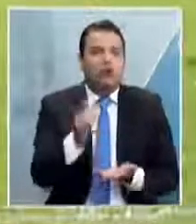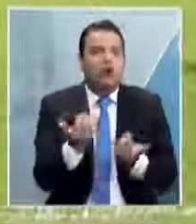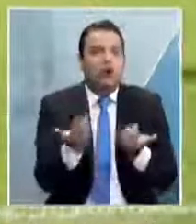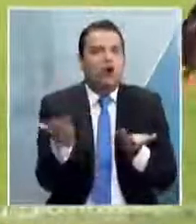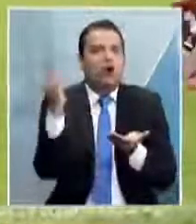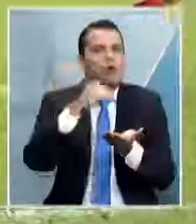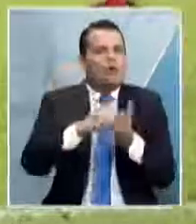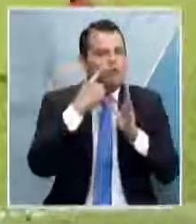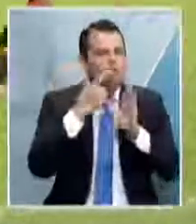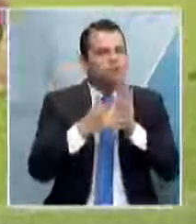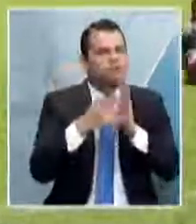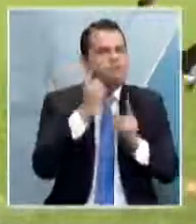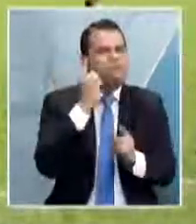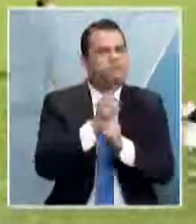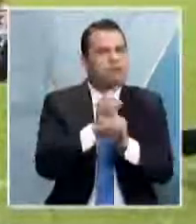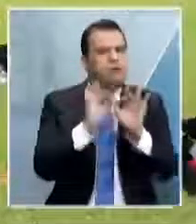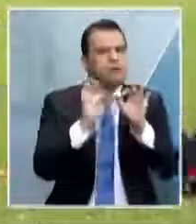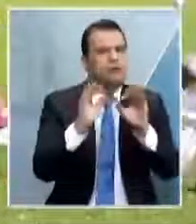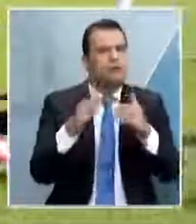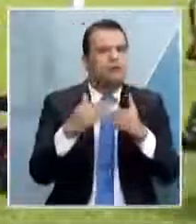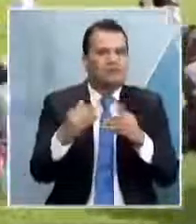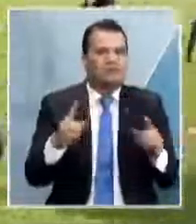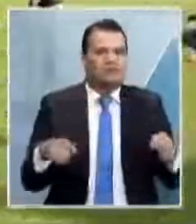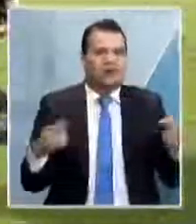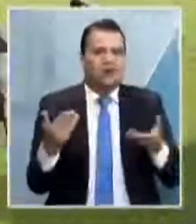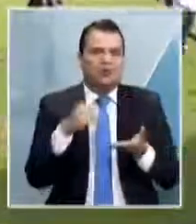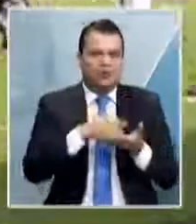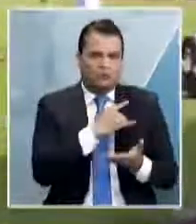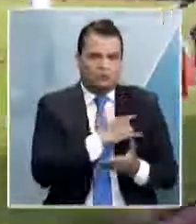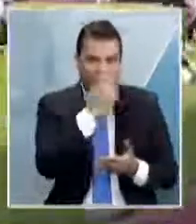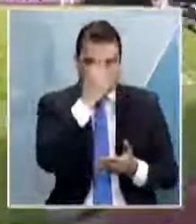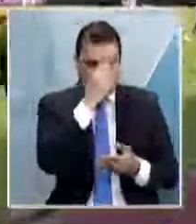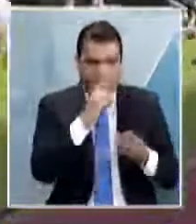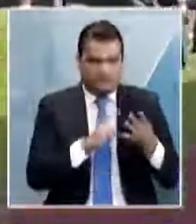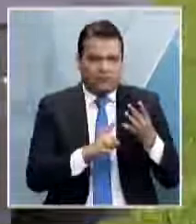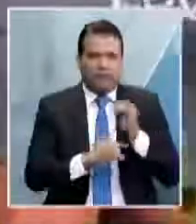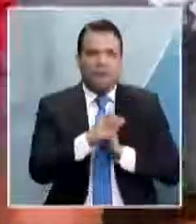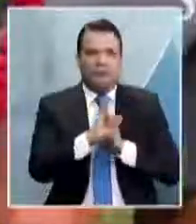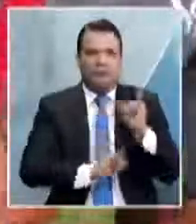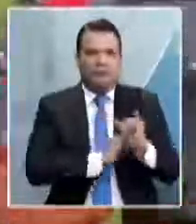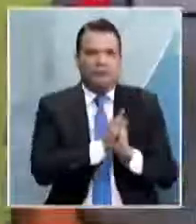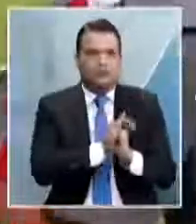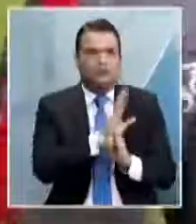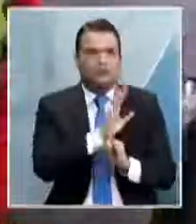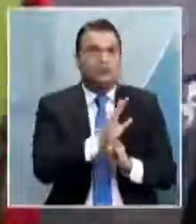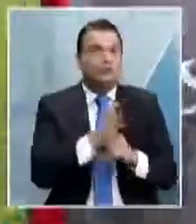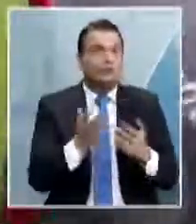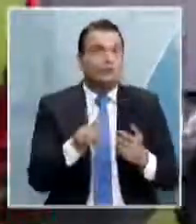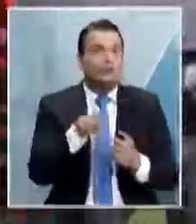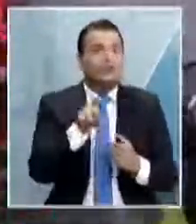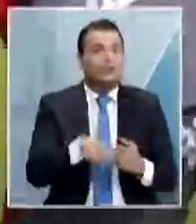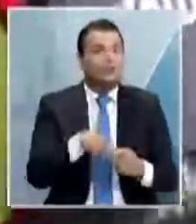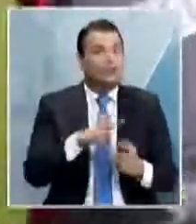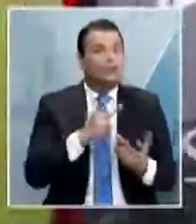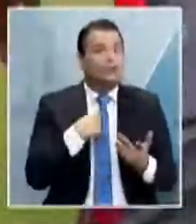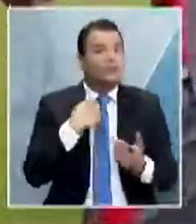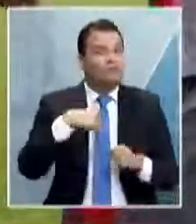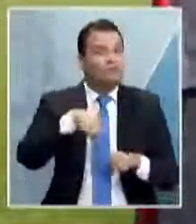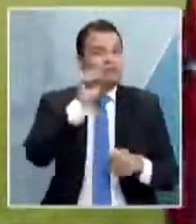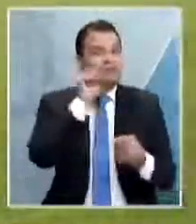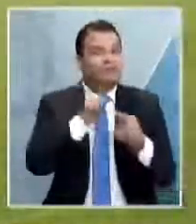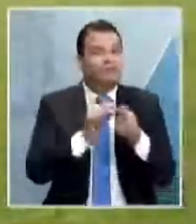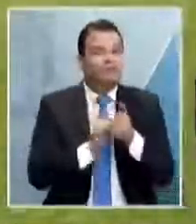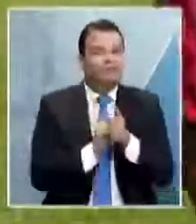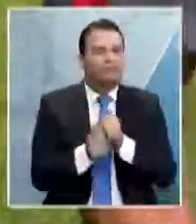retornar y después recibir a la Católica y al Internacional de Porto Alegre, 6 puntos en casa que podrían darle el